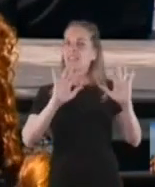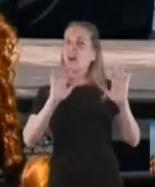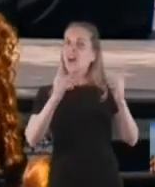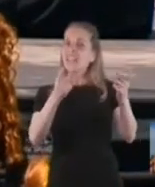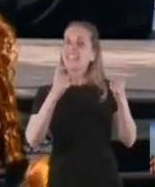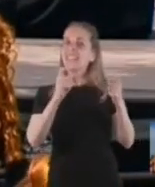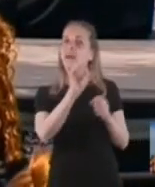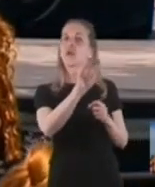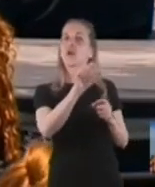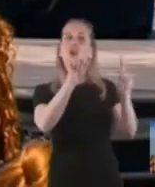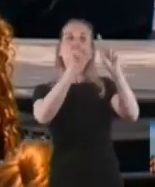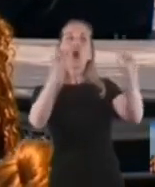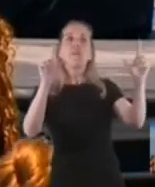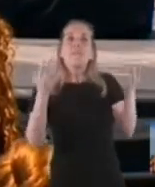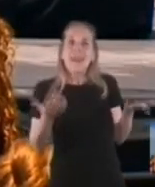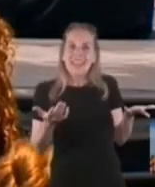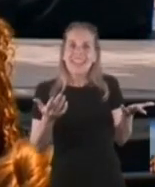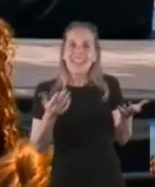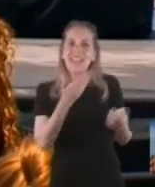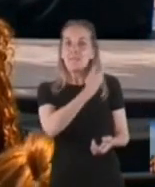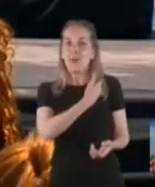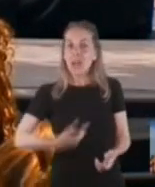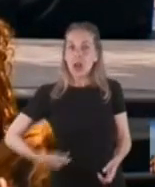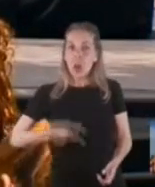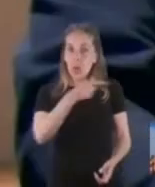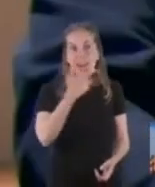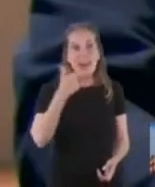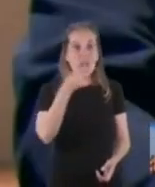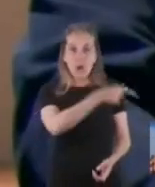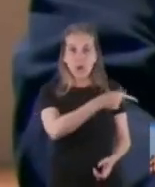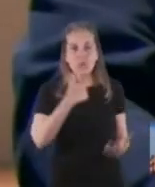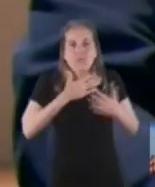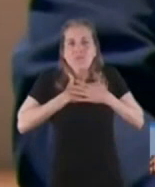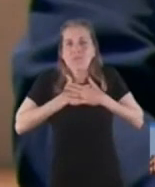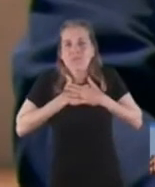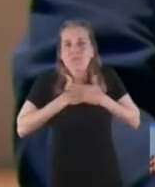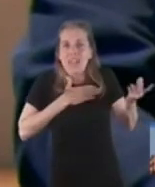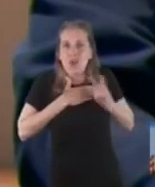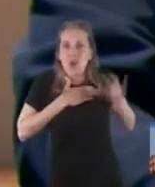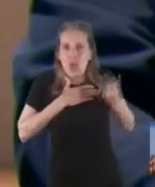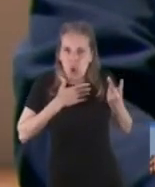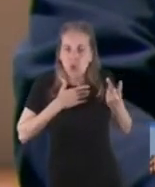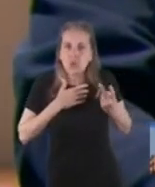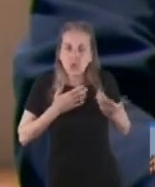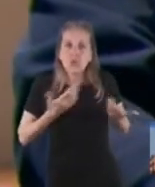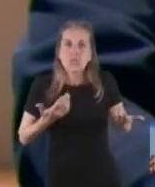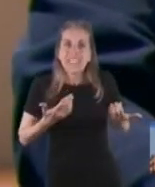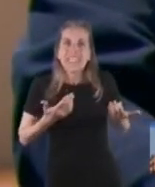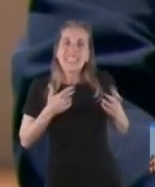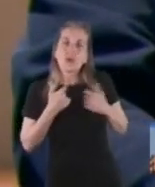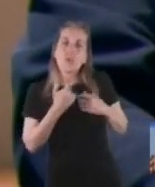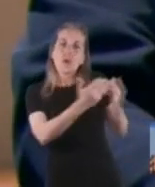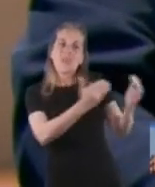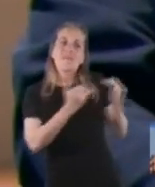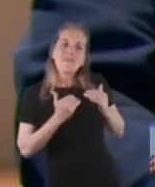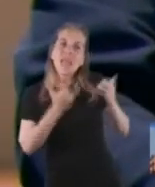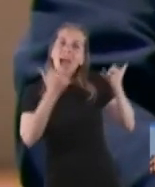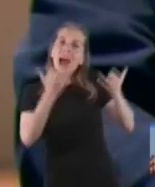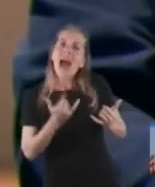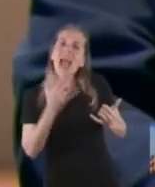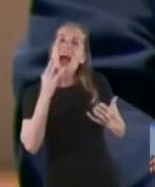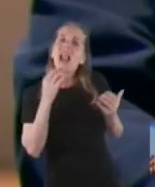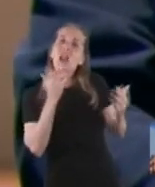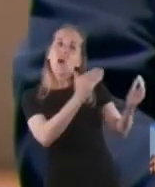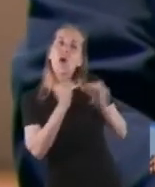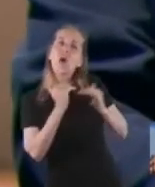Alberto, además que, además del cariño enorme que le tengo, yo me encuentro con él un